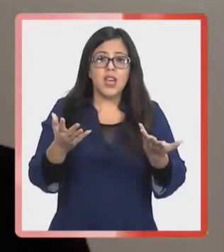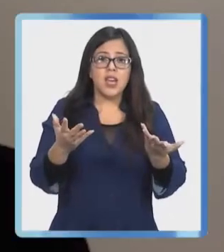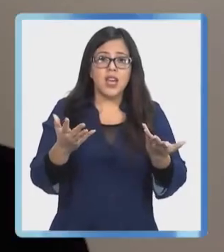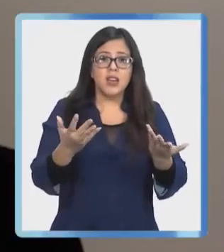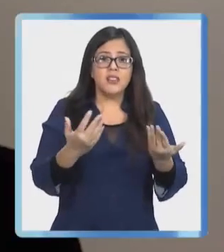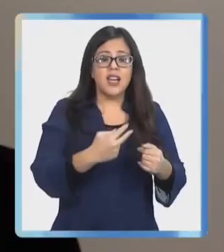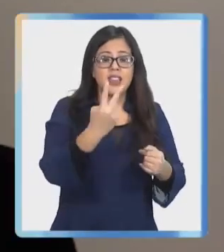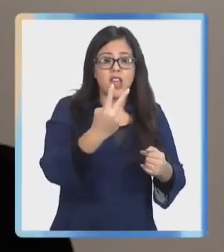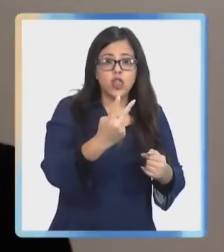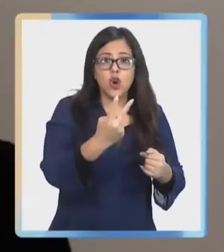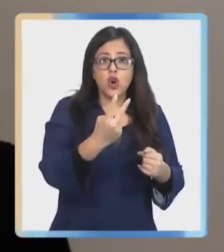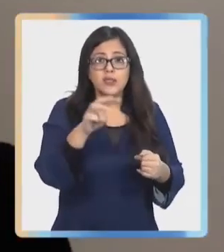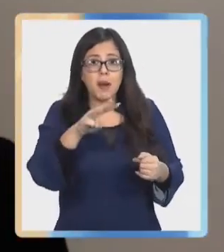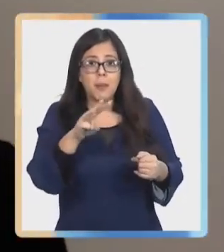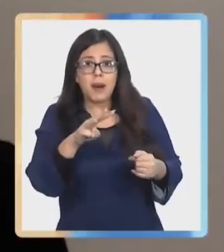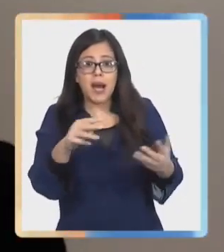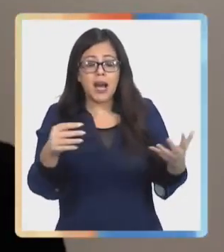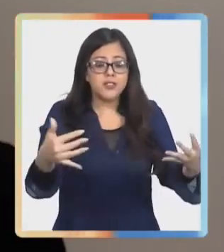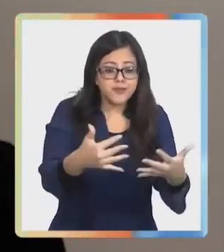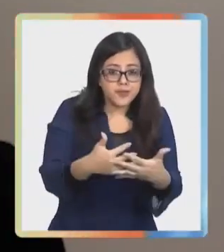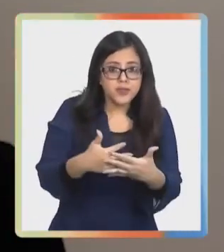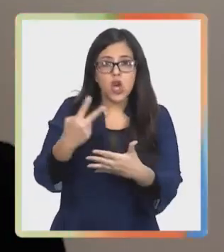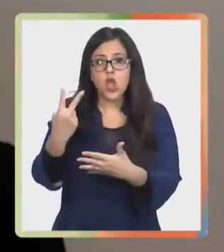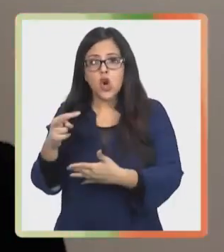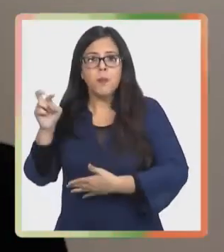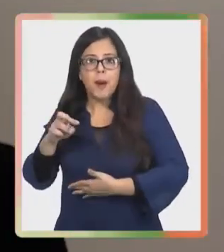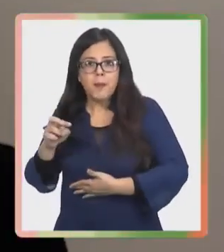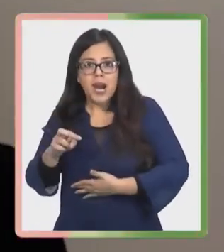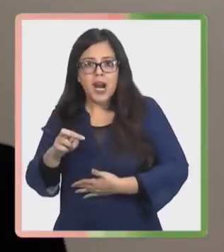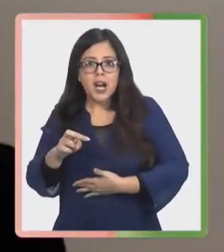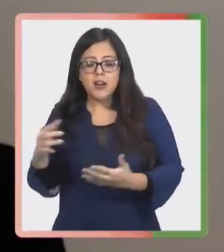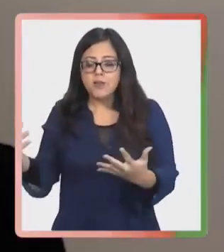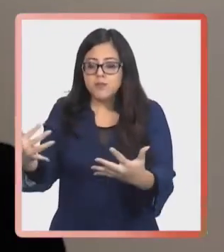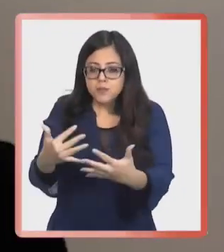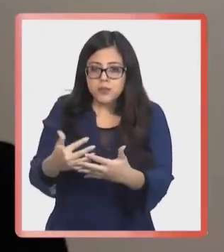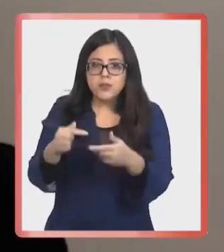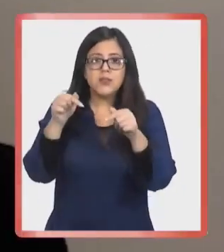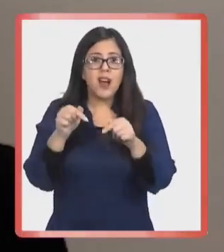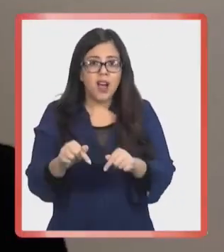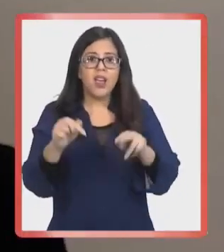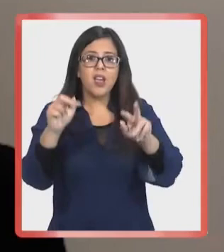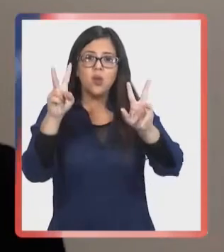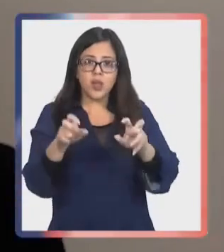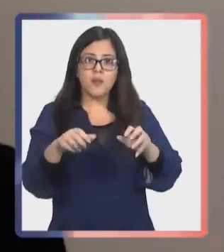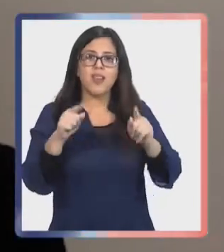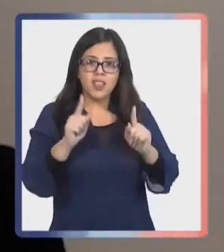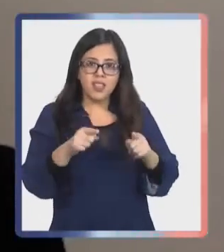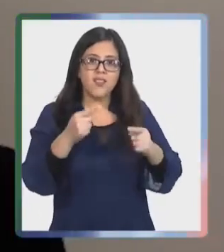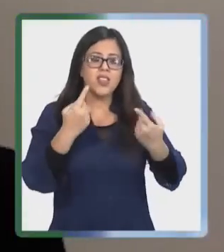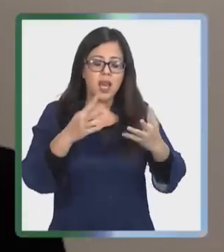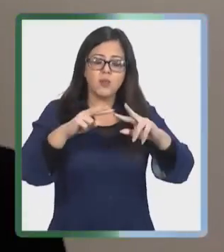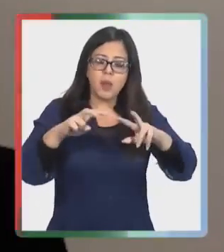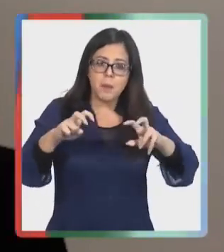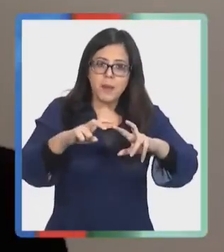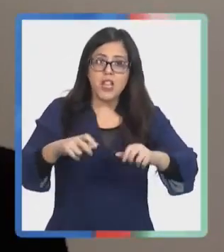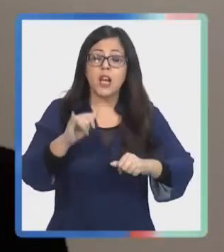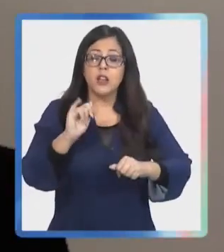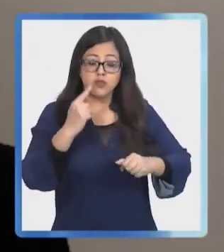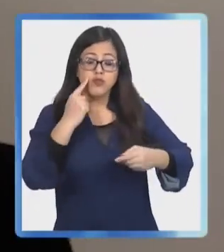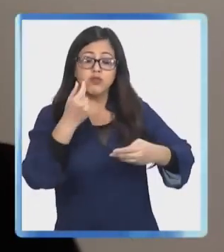o dos paternidades, esos son elementos que contemporáneamente hay que estudiar,